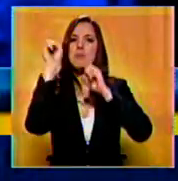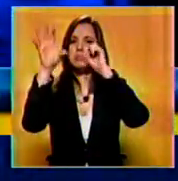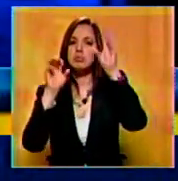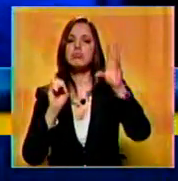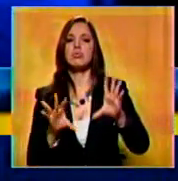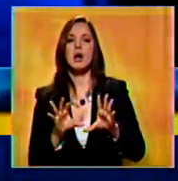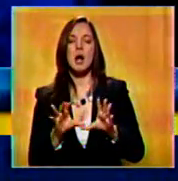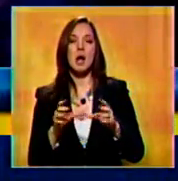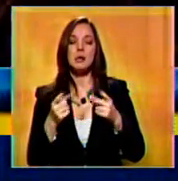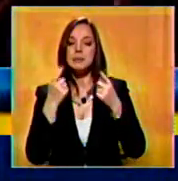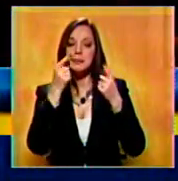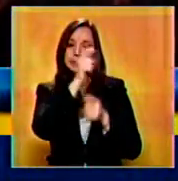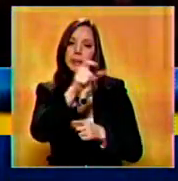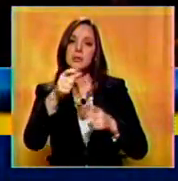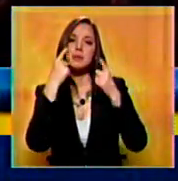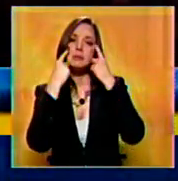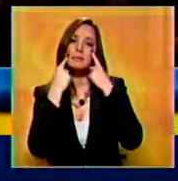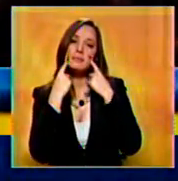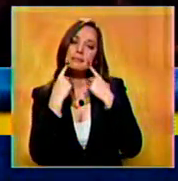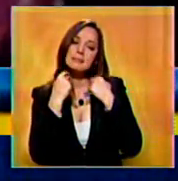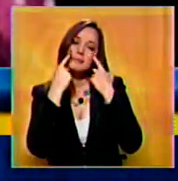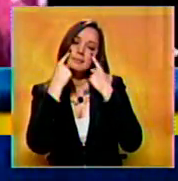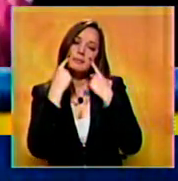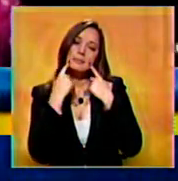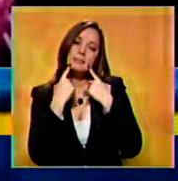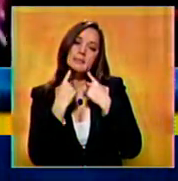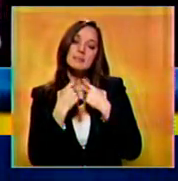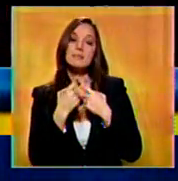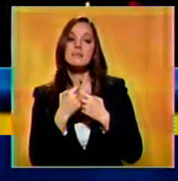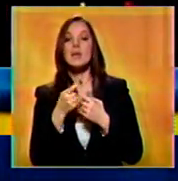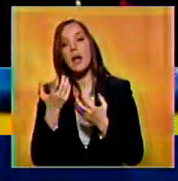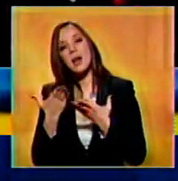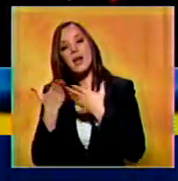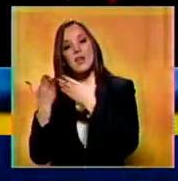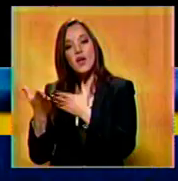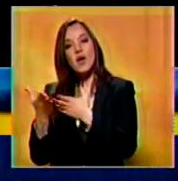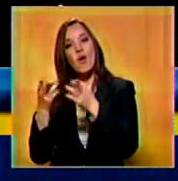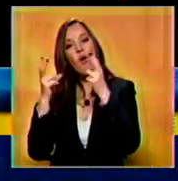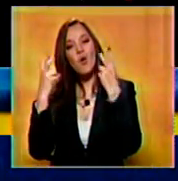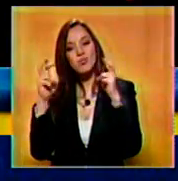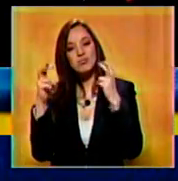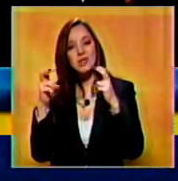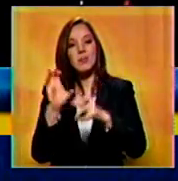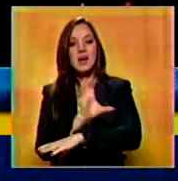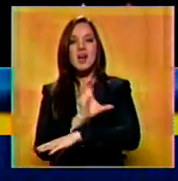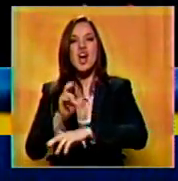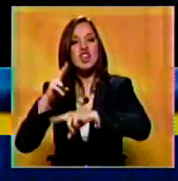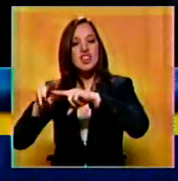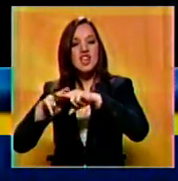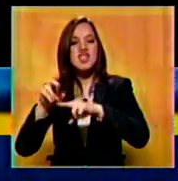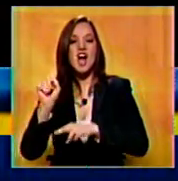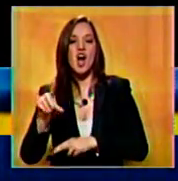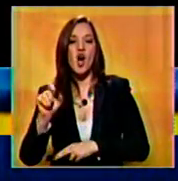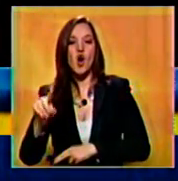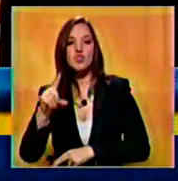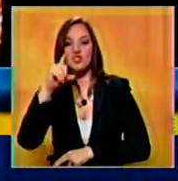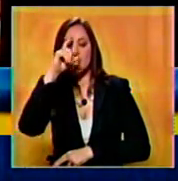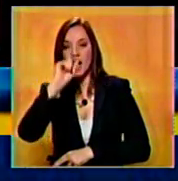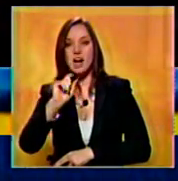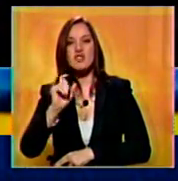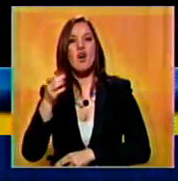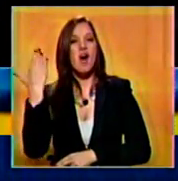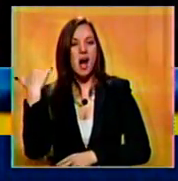momento que desató las lágrimas de varios de los presentes cuando le dedicó un tema a una niña de 11 años que tras un